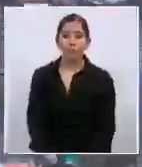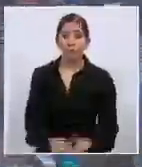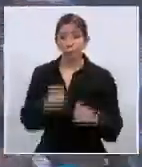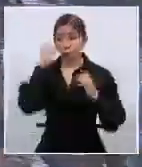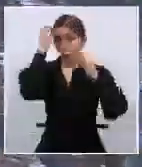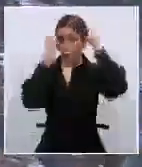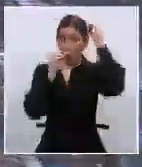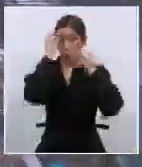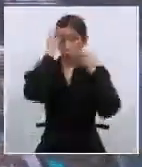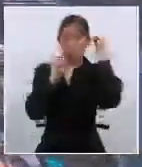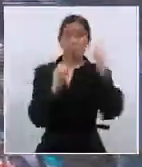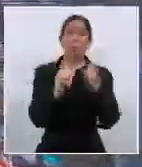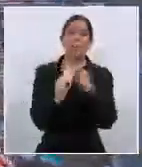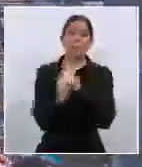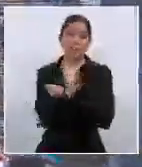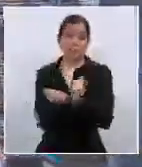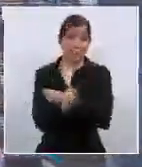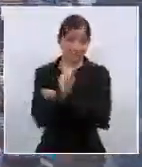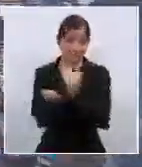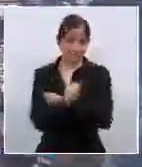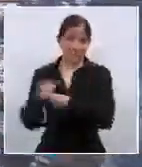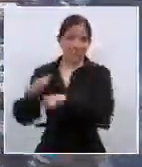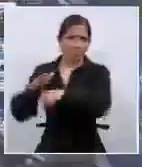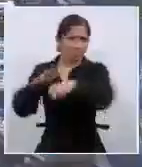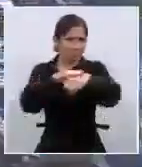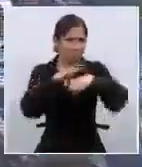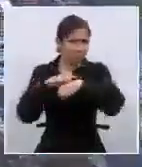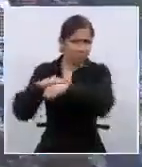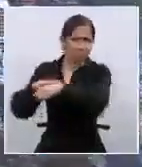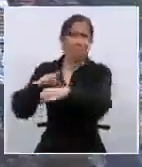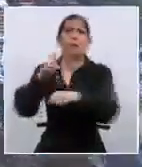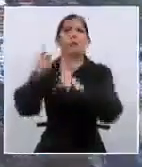de Oruro recomendó a la población poder completar el esquema de vacunación para los